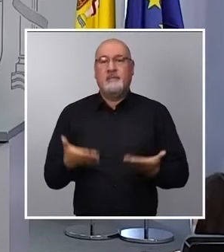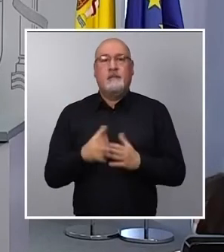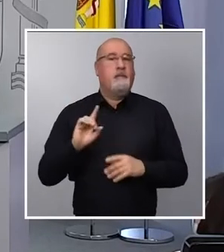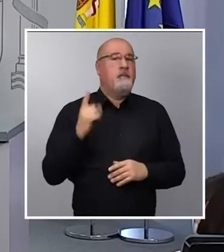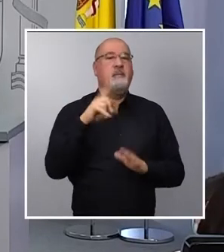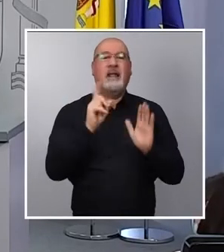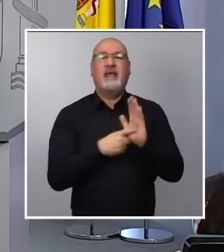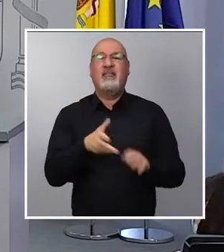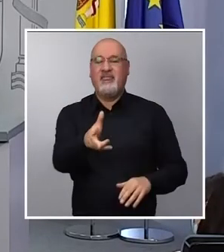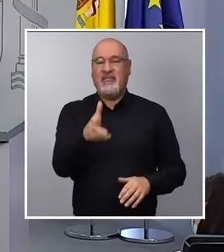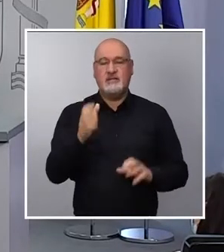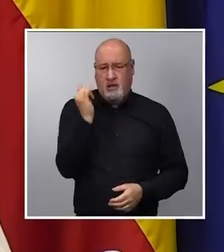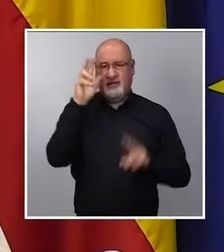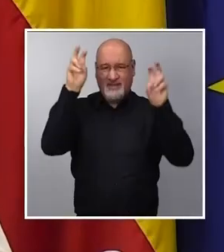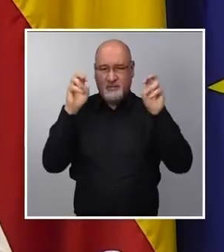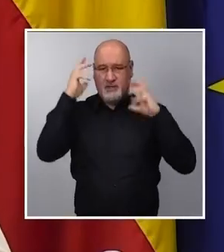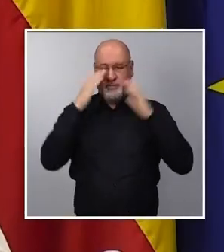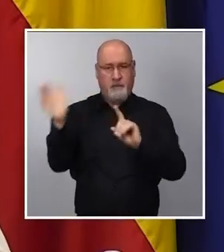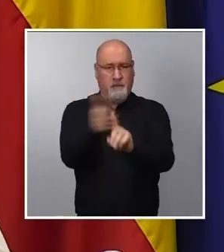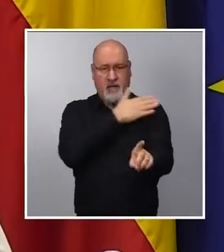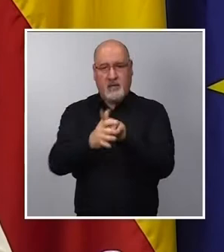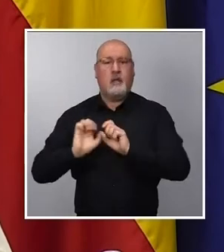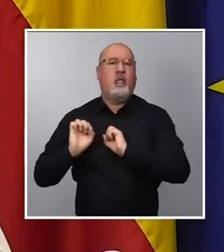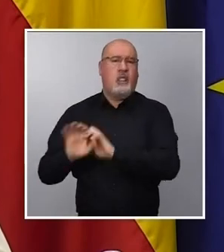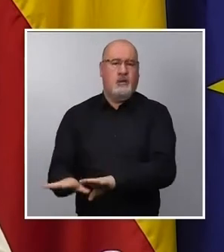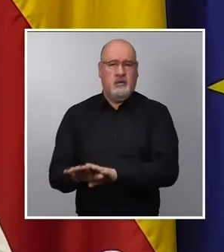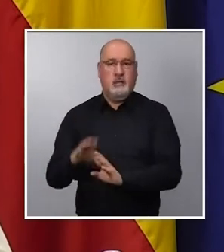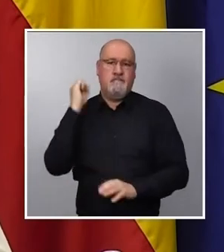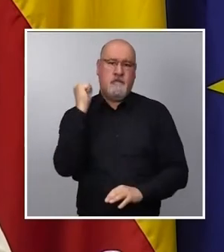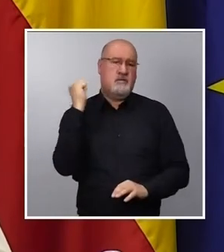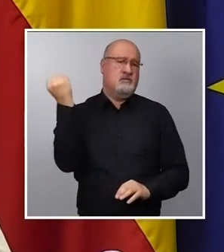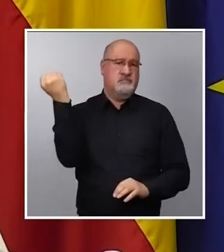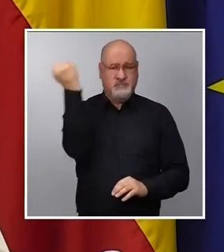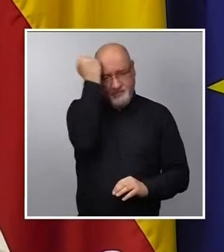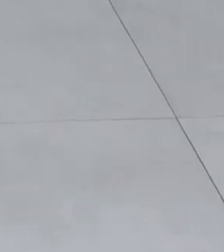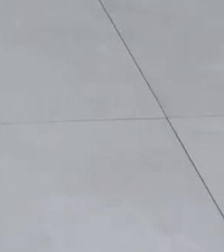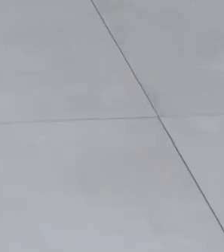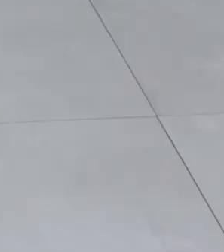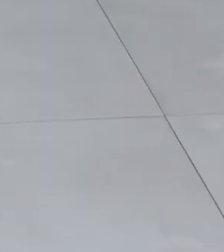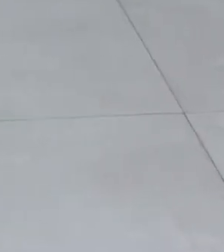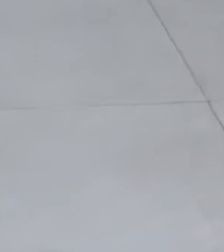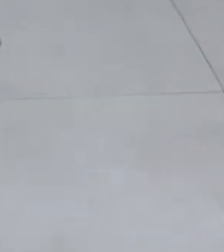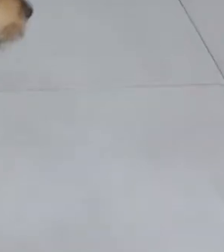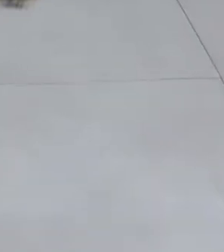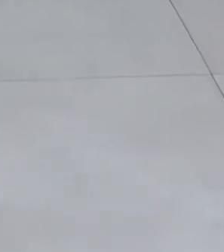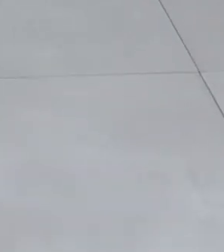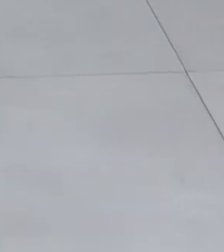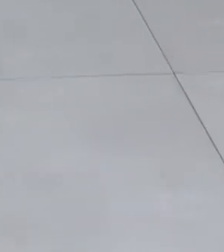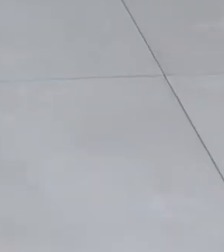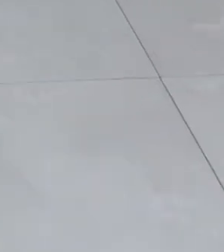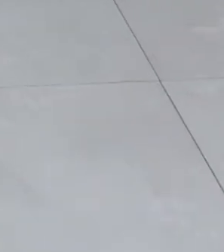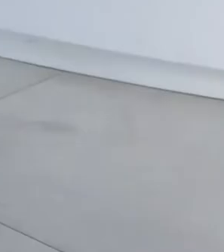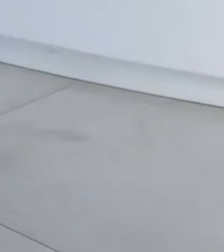luz verde a la nueva ley de protección animal impulsada por el gobierno de españa' el consejo de ministros ha conseguido aprobar esta normativa que busca